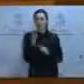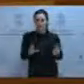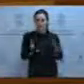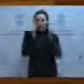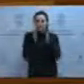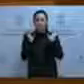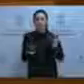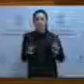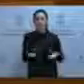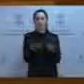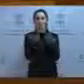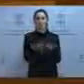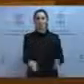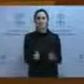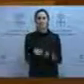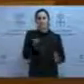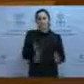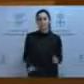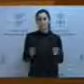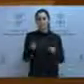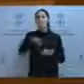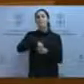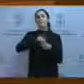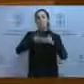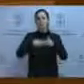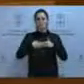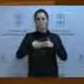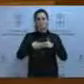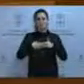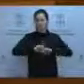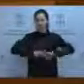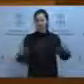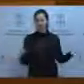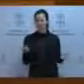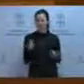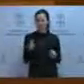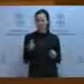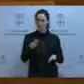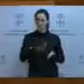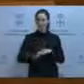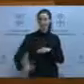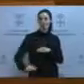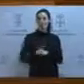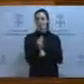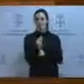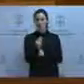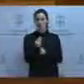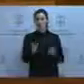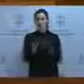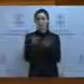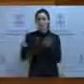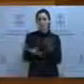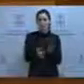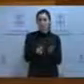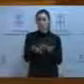dos salarios mínimos interprofesionales. Tampoco tendrían derecho a la beca de libros de texto